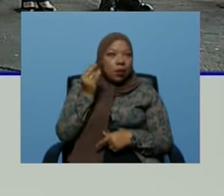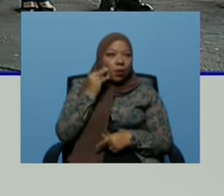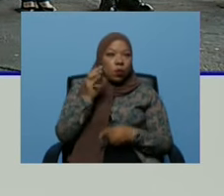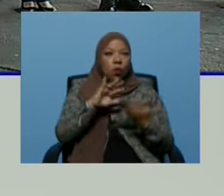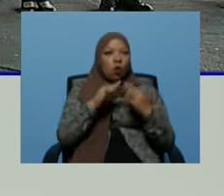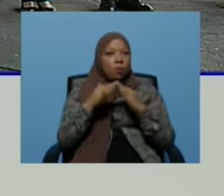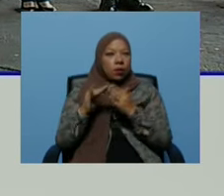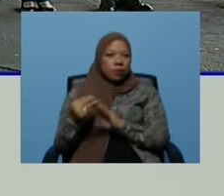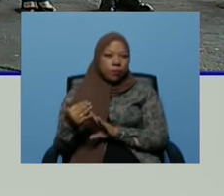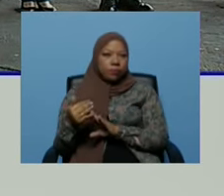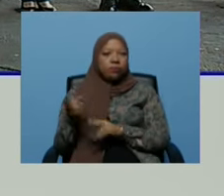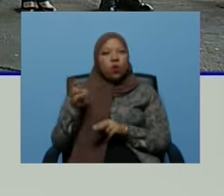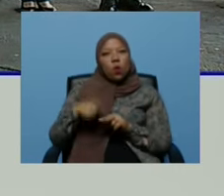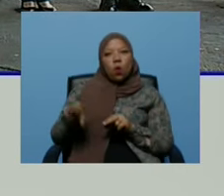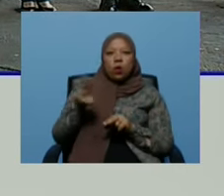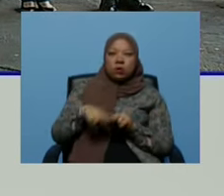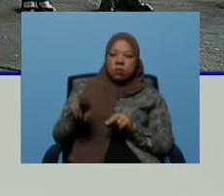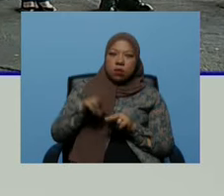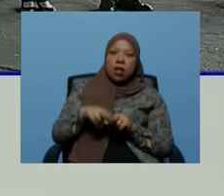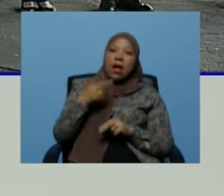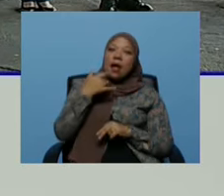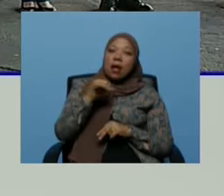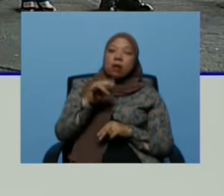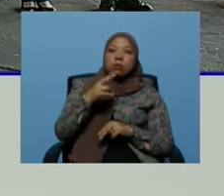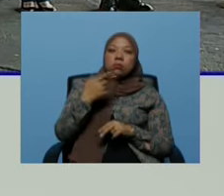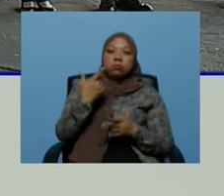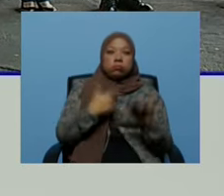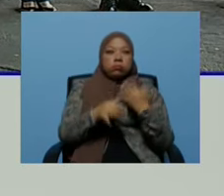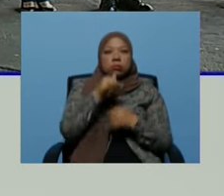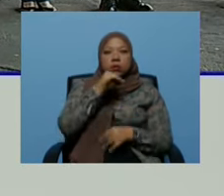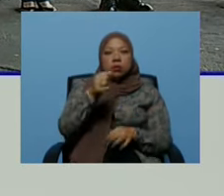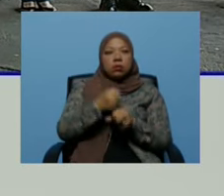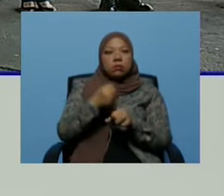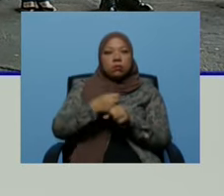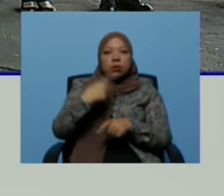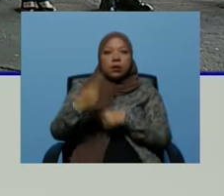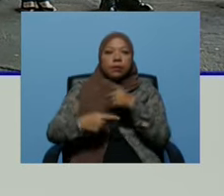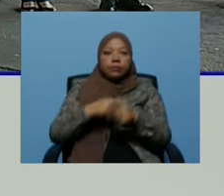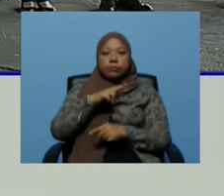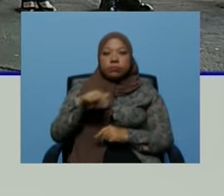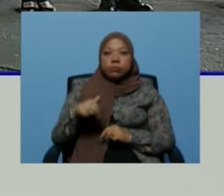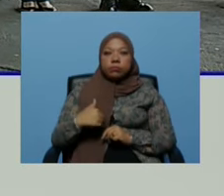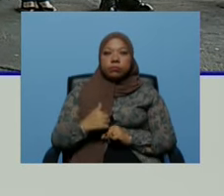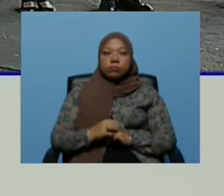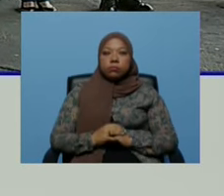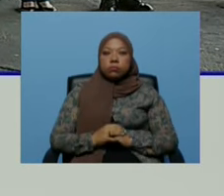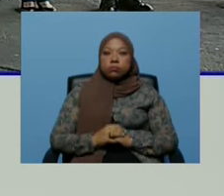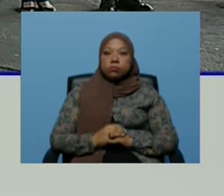comunidad, con los niños y las niñas. Adelante, general.